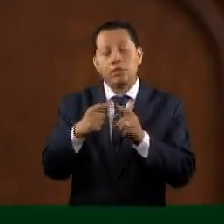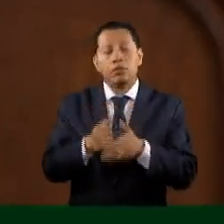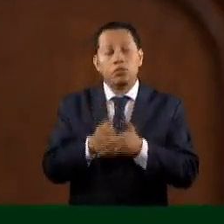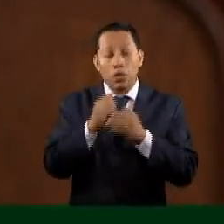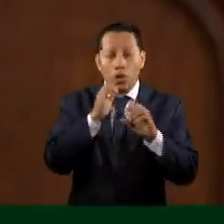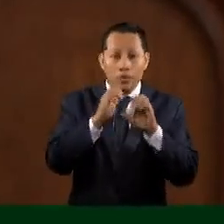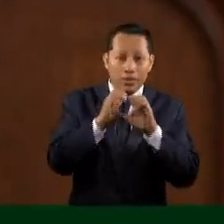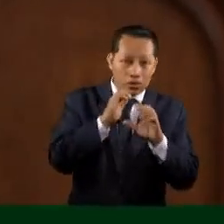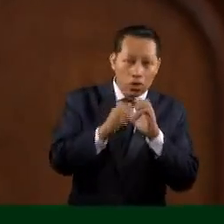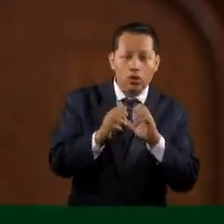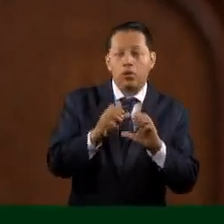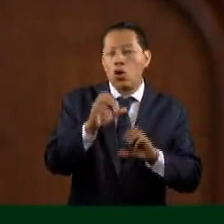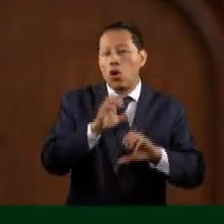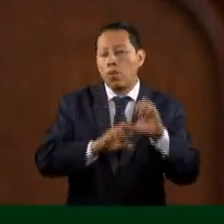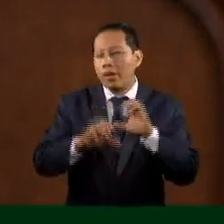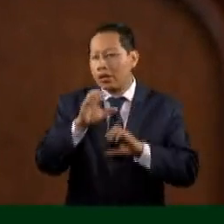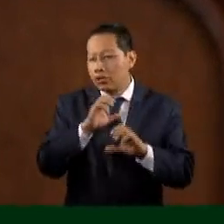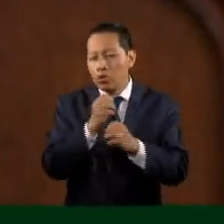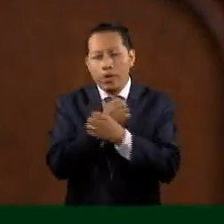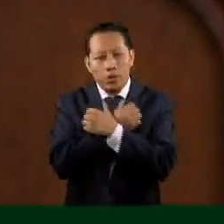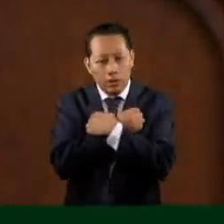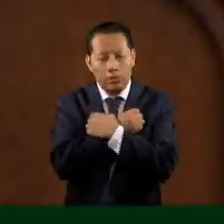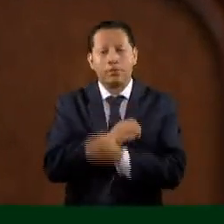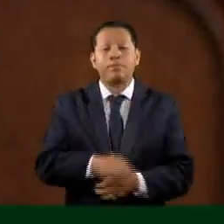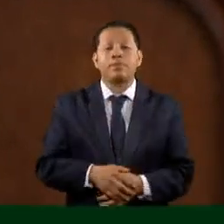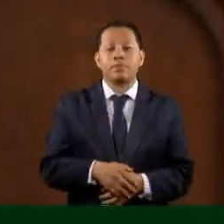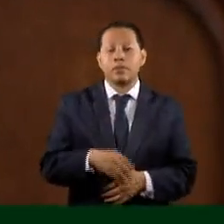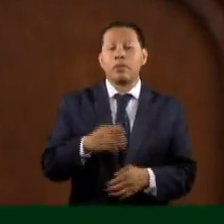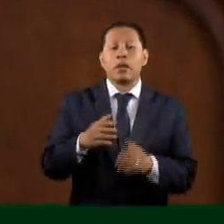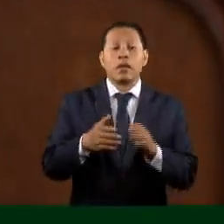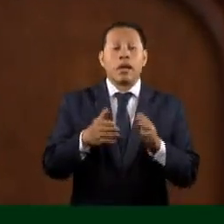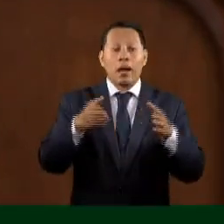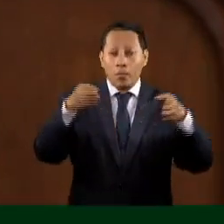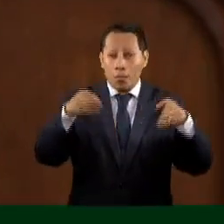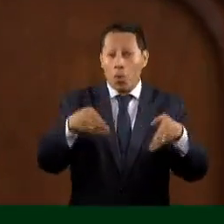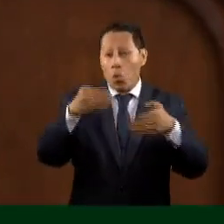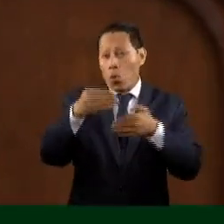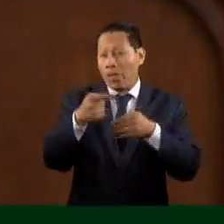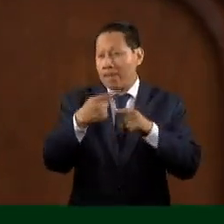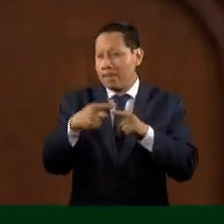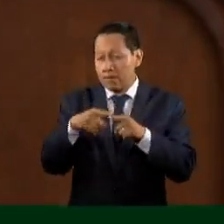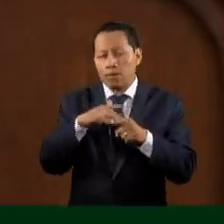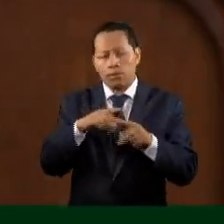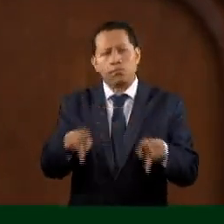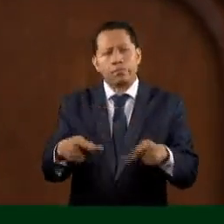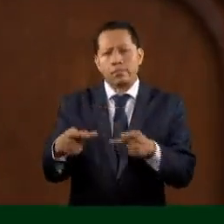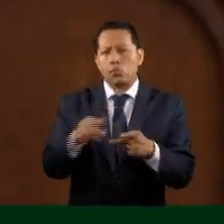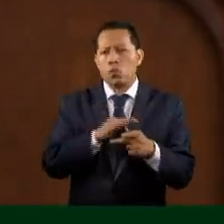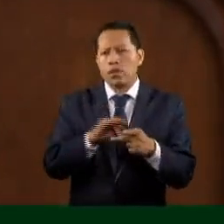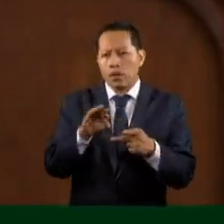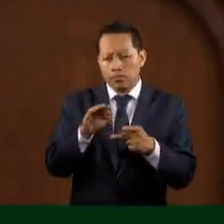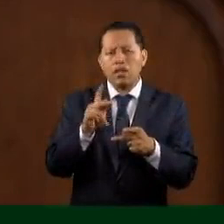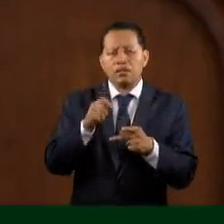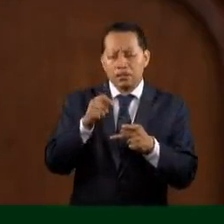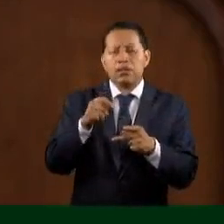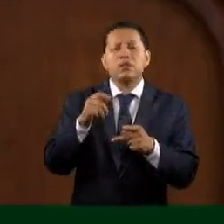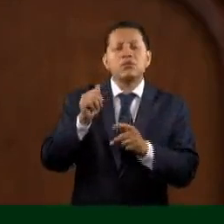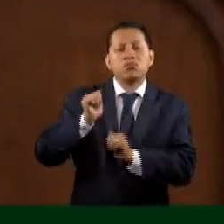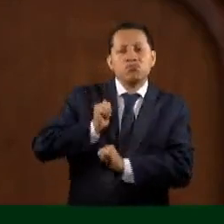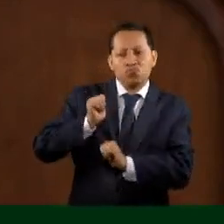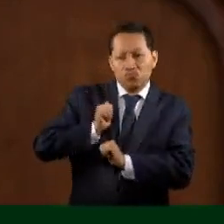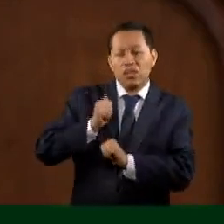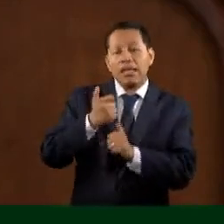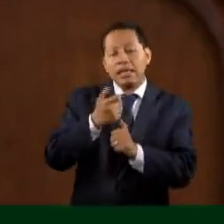el comercio y la educación. En sus muros se guardó el eco de mercaderes, de tropas y risas